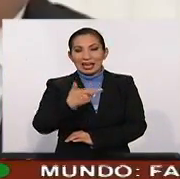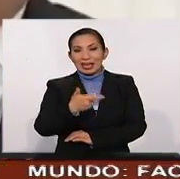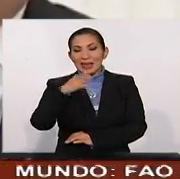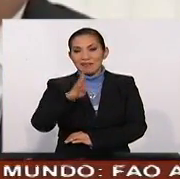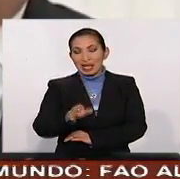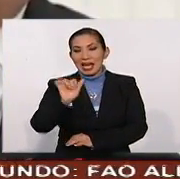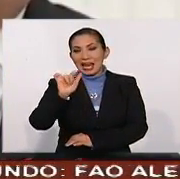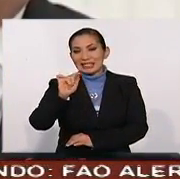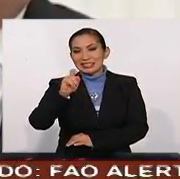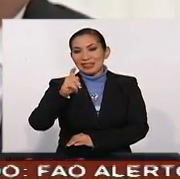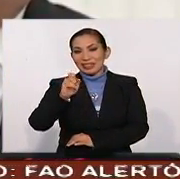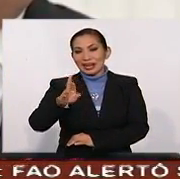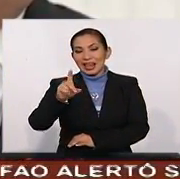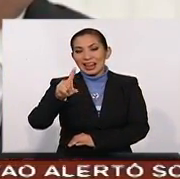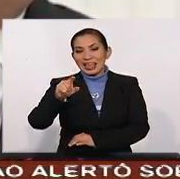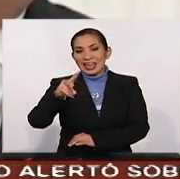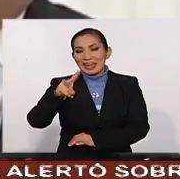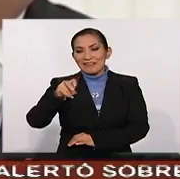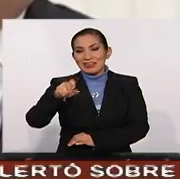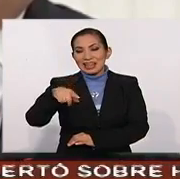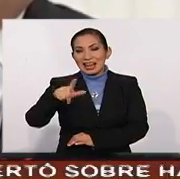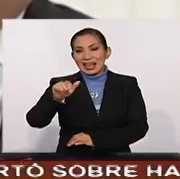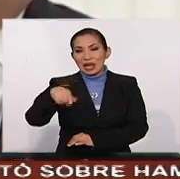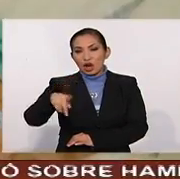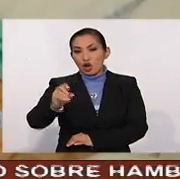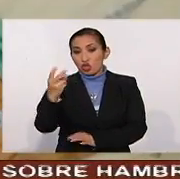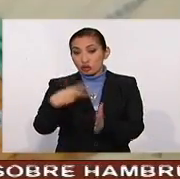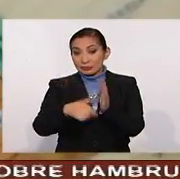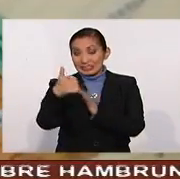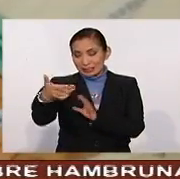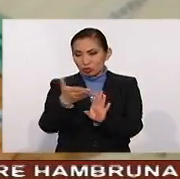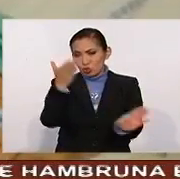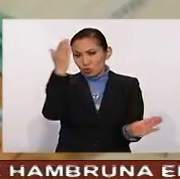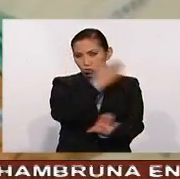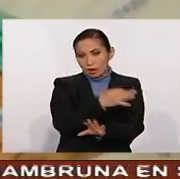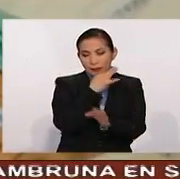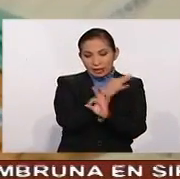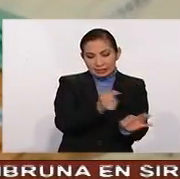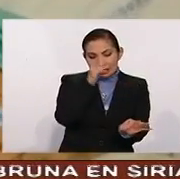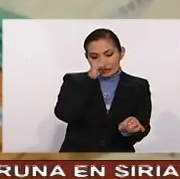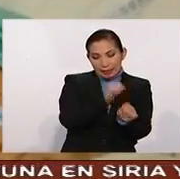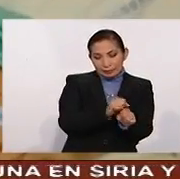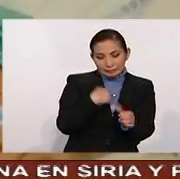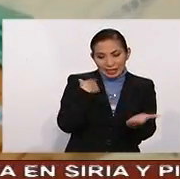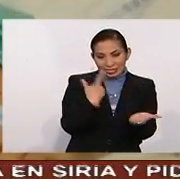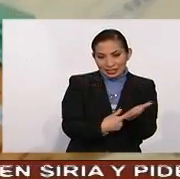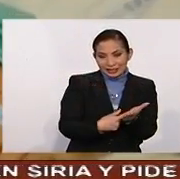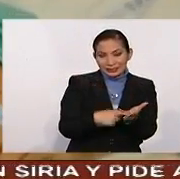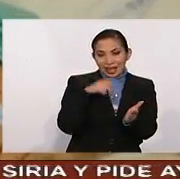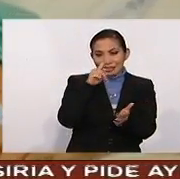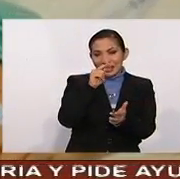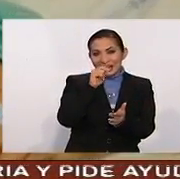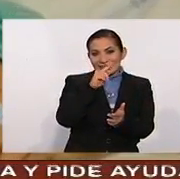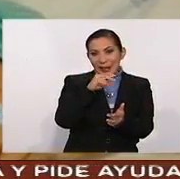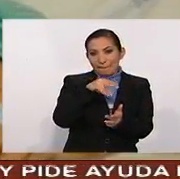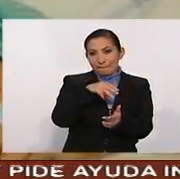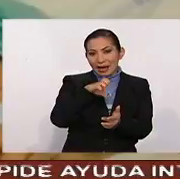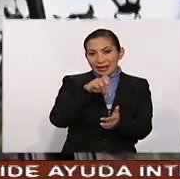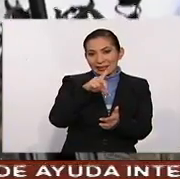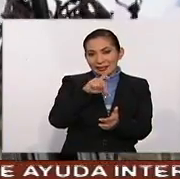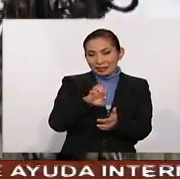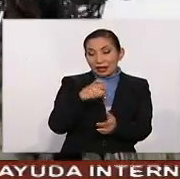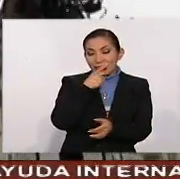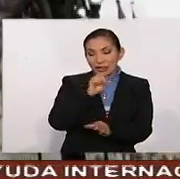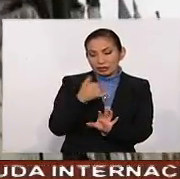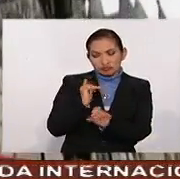Alexander Litvinenko, en 2006. Esto lo informó la secretaria del Interior, Theresa May. De acuerdo con la investigación